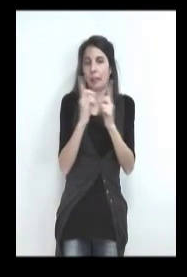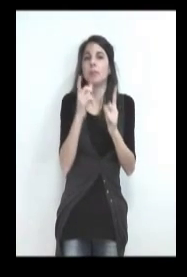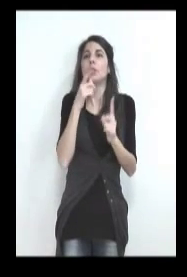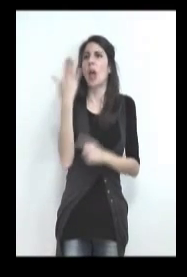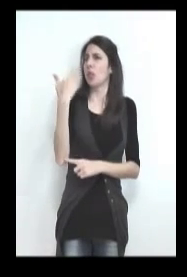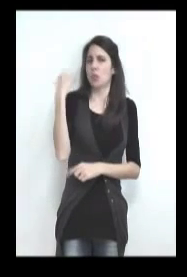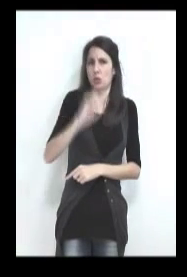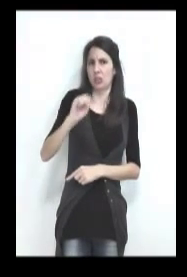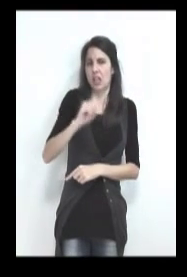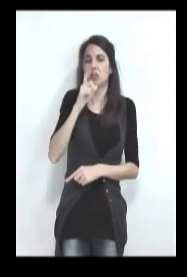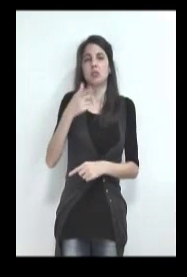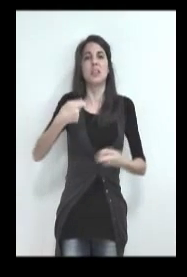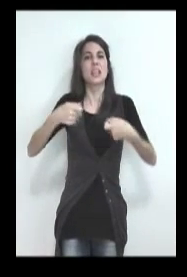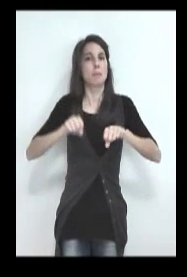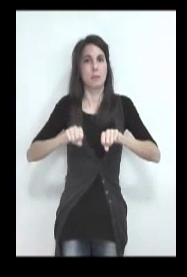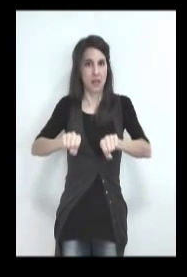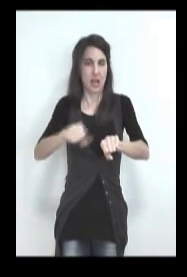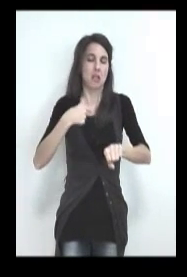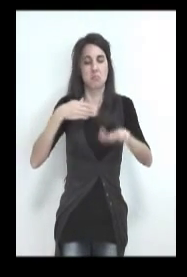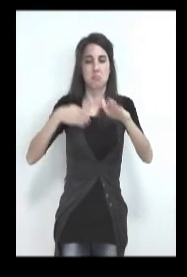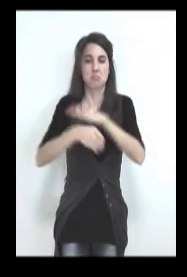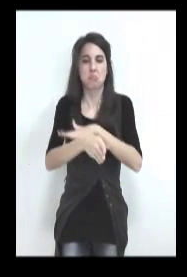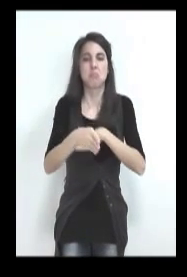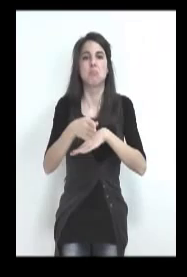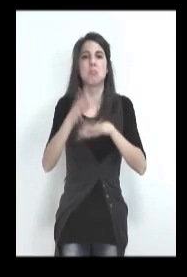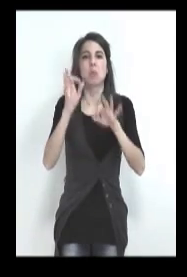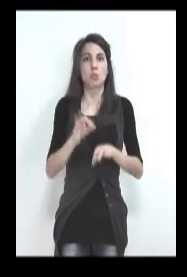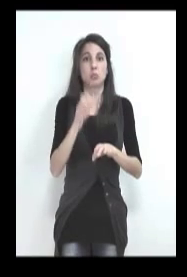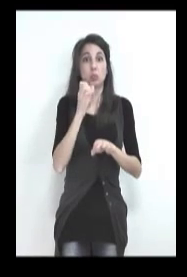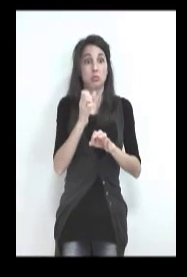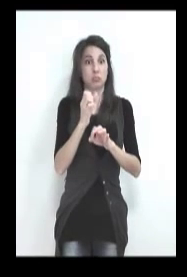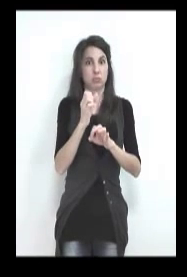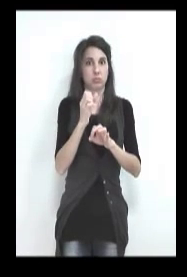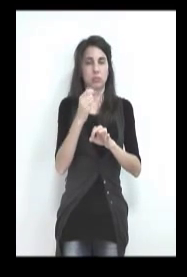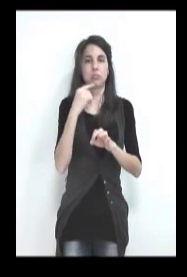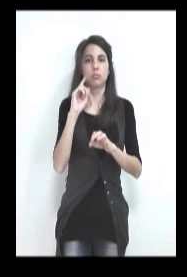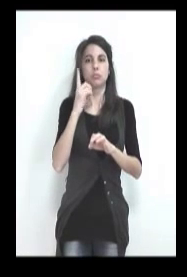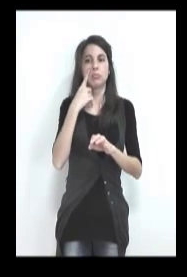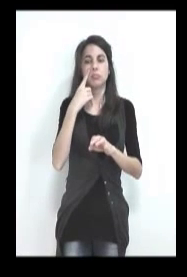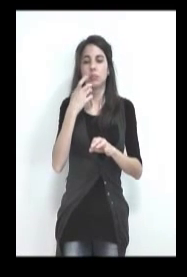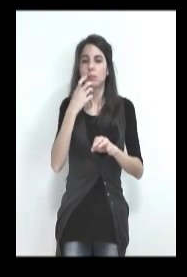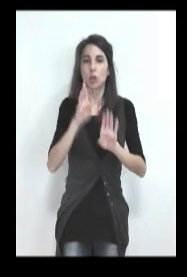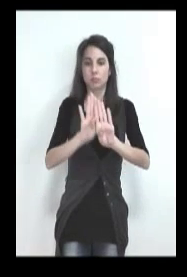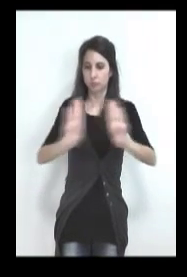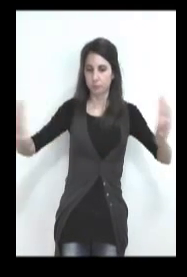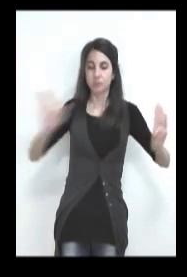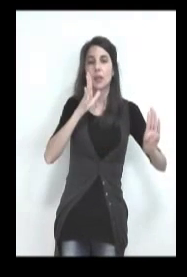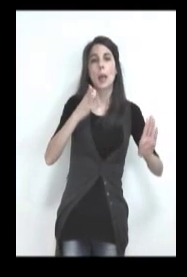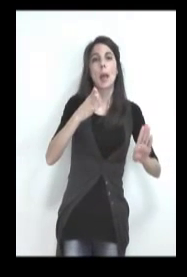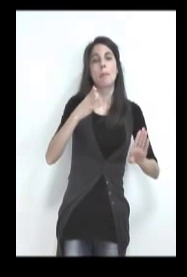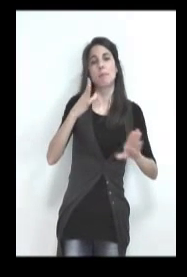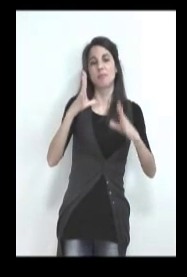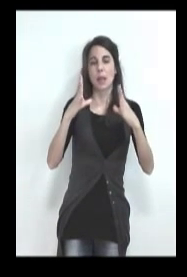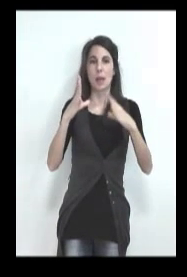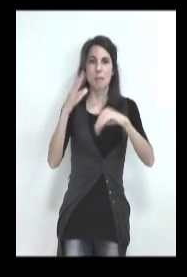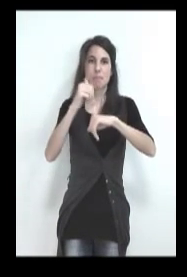hipermercado, pues me encontré en el mismo lineal junto el pan Bimbo que no tiene corteza